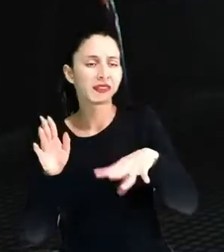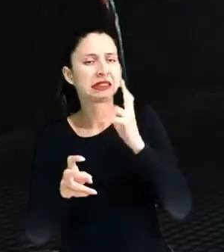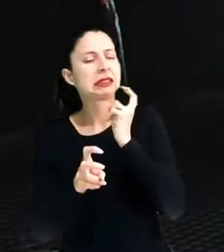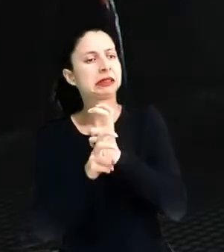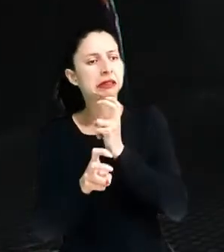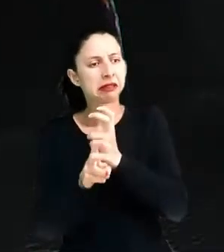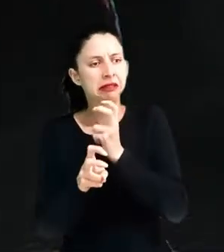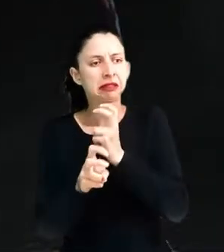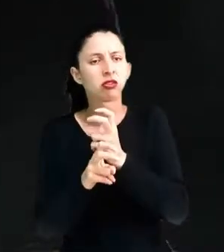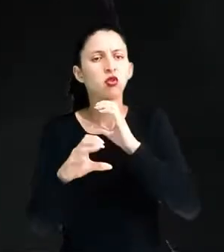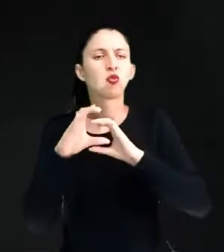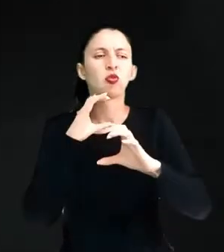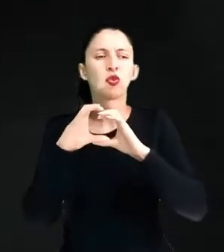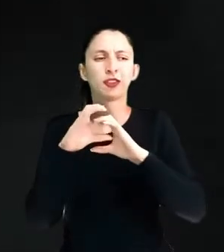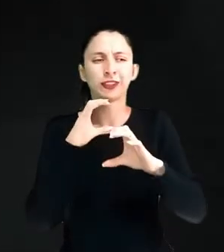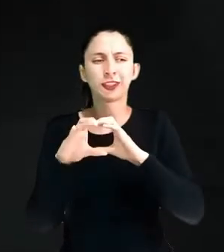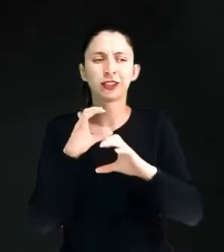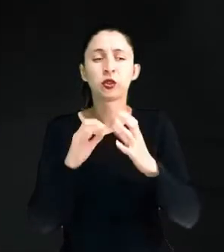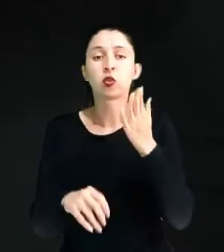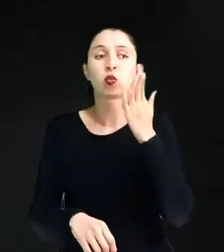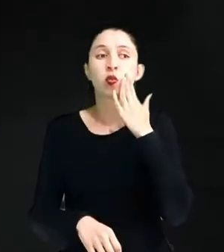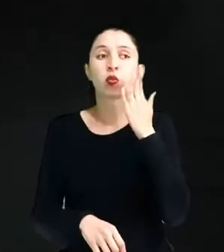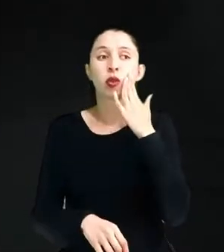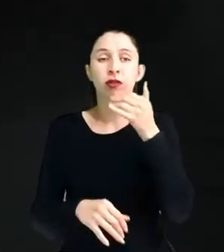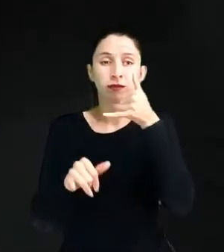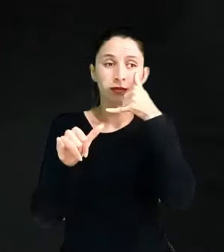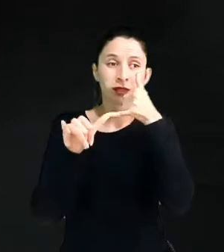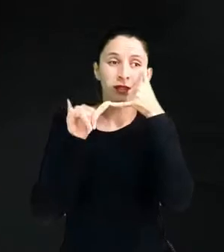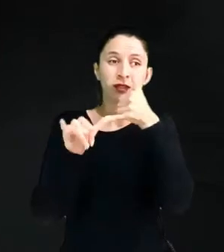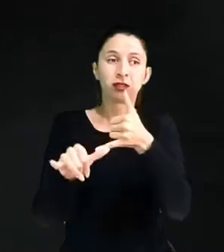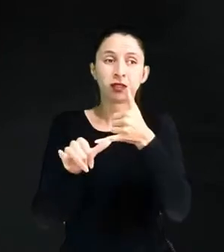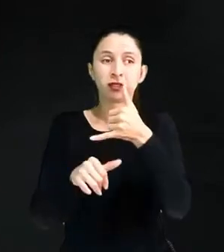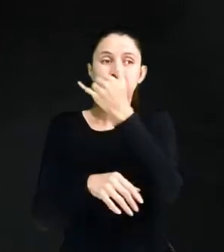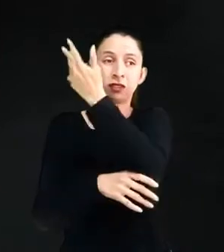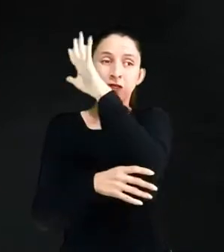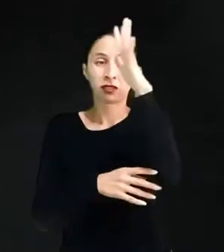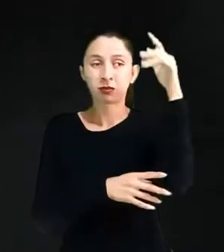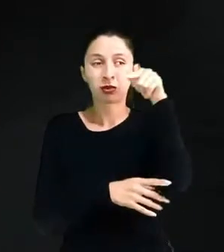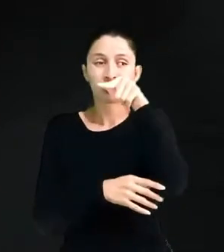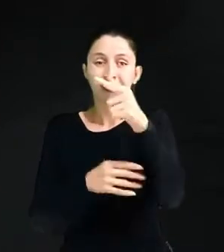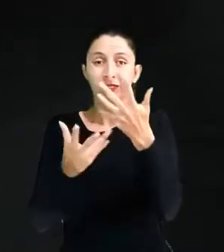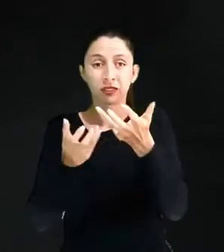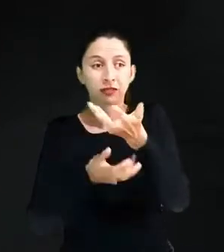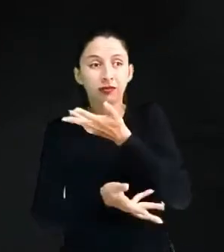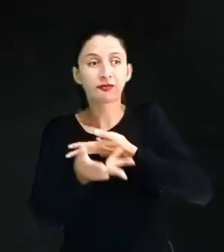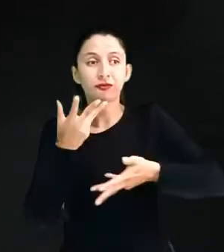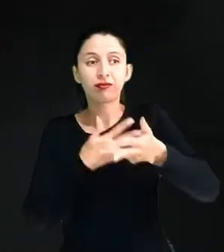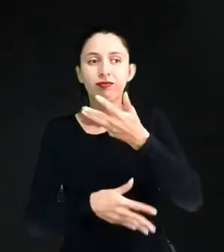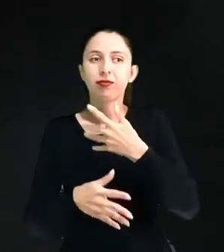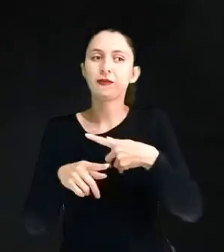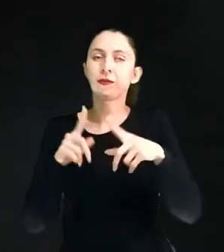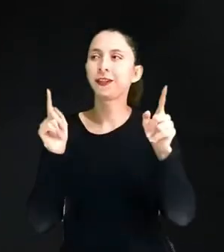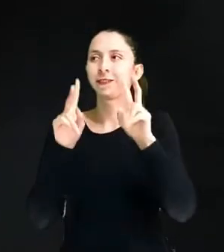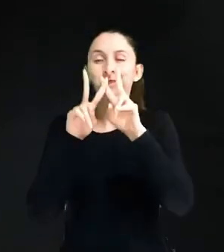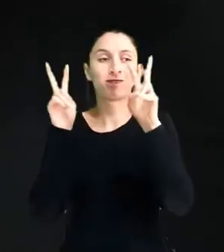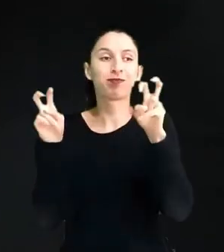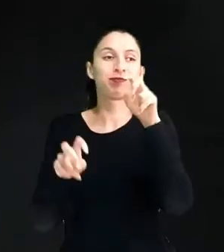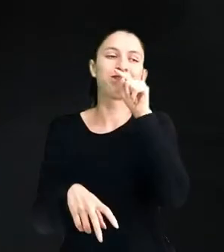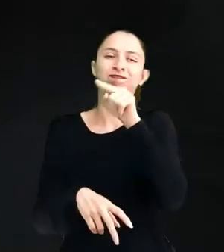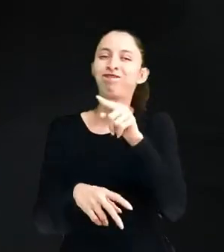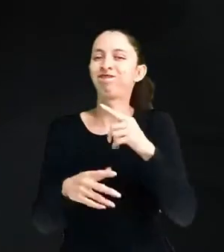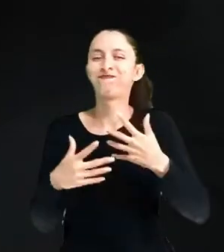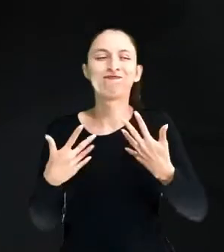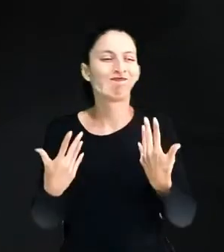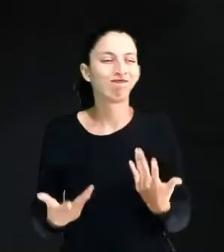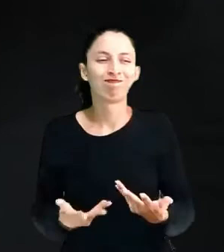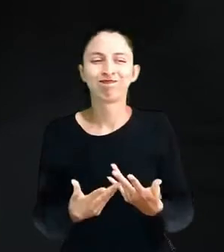comunicación. Cuando un ingeniero agroforestal quiere compartir estos temas, son temas que tienen, digamos,